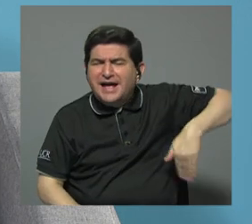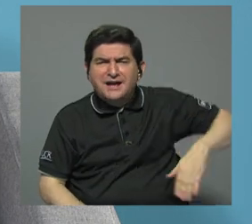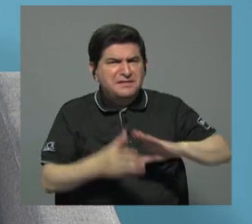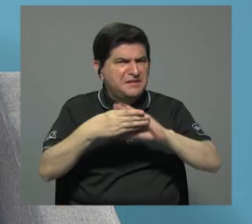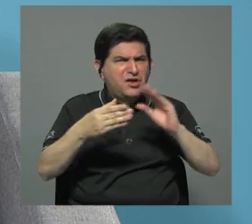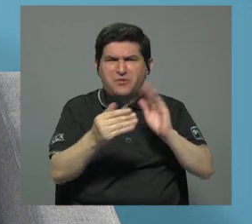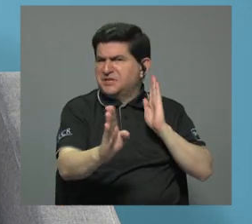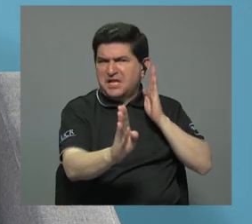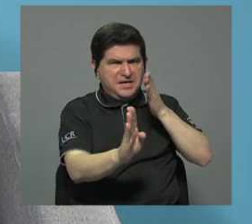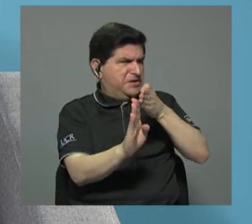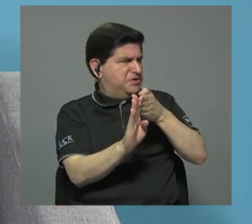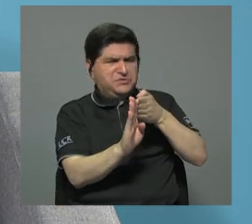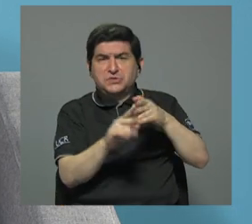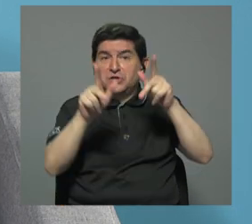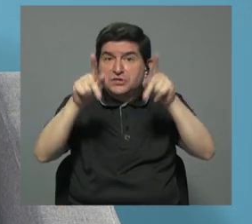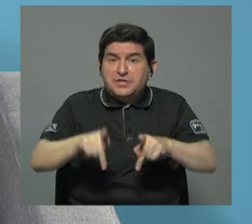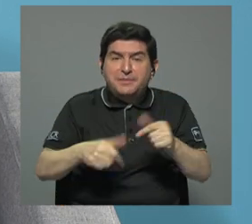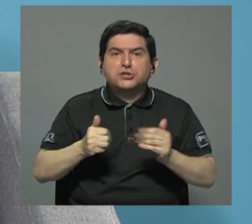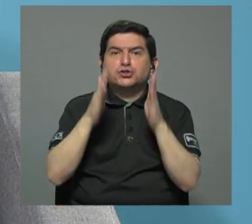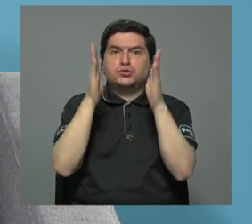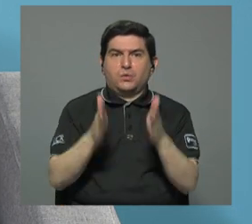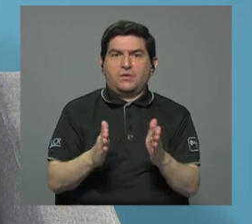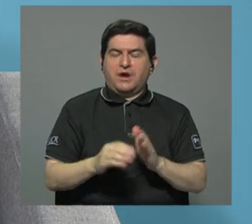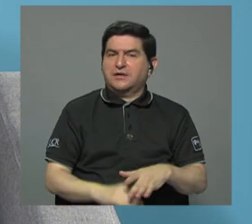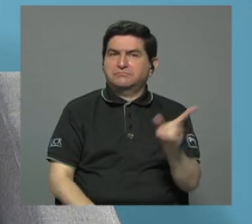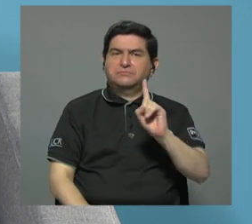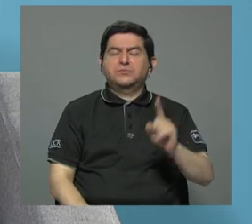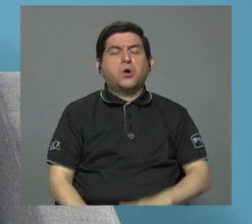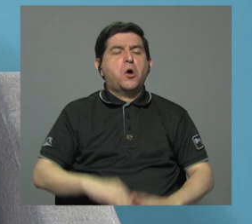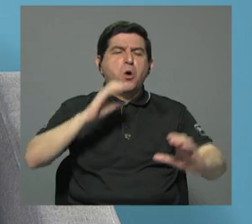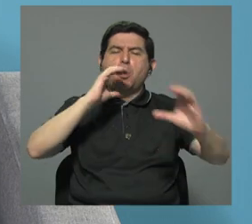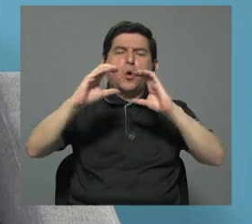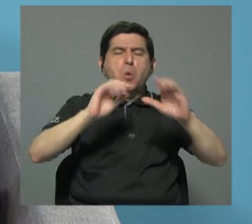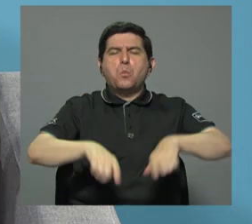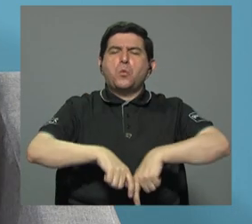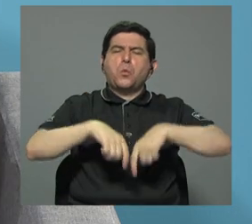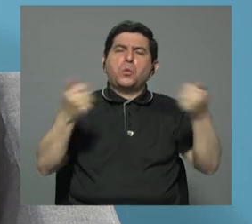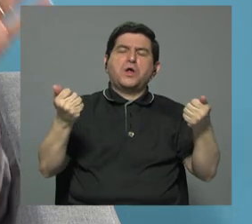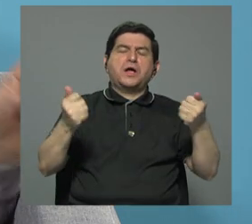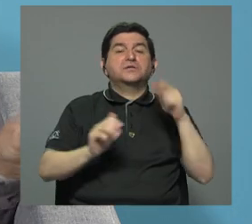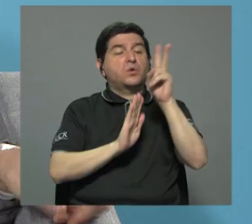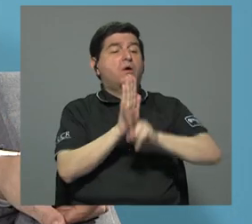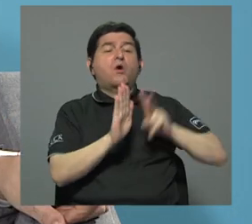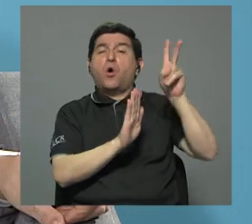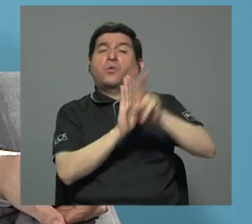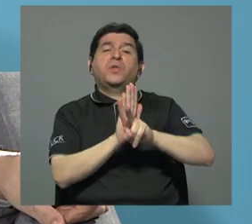fueron directamente de las personas aspirantes, sino comunicados de prensa o videos.